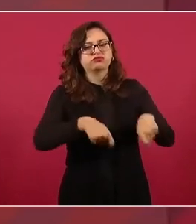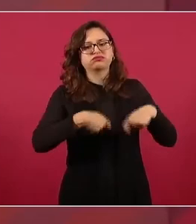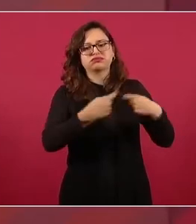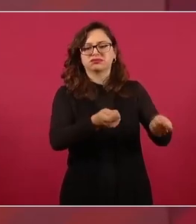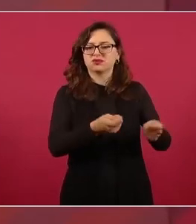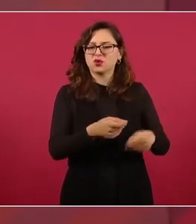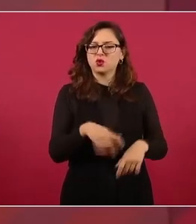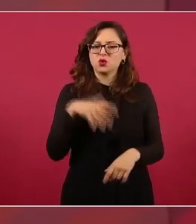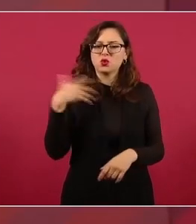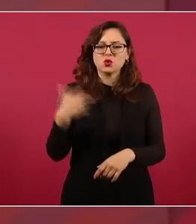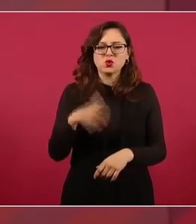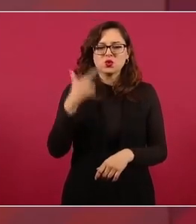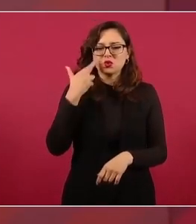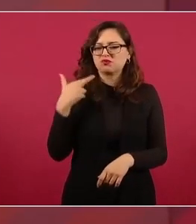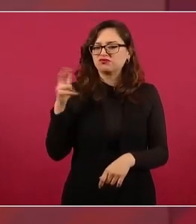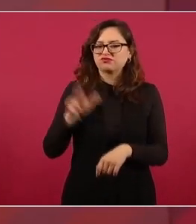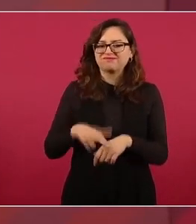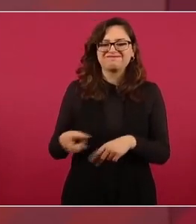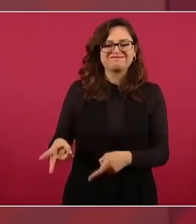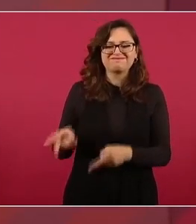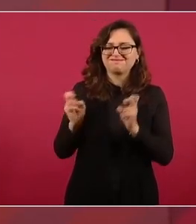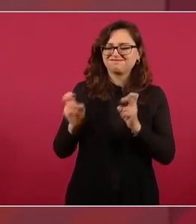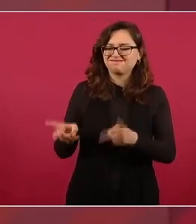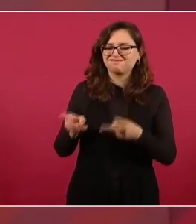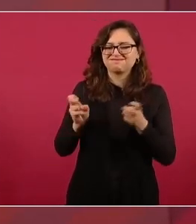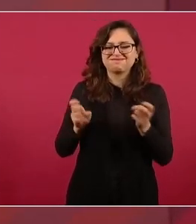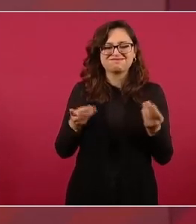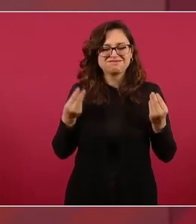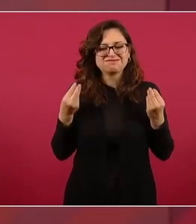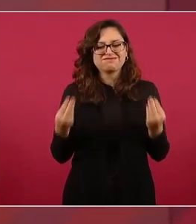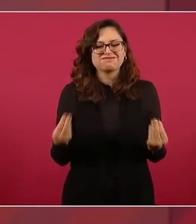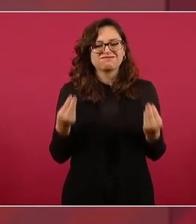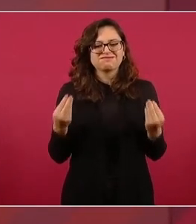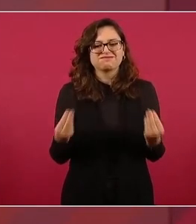saqueó lo público.